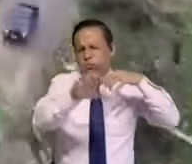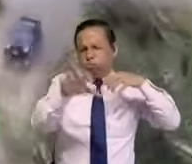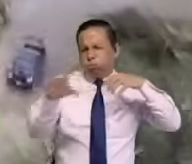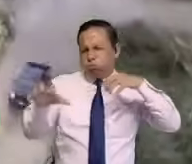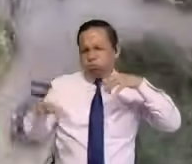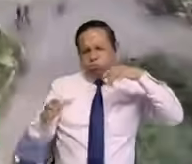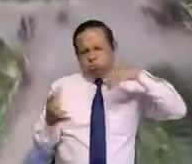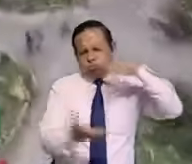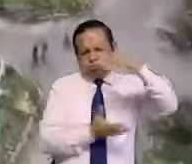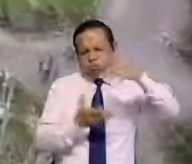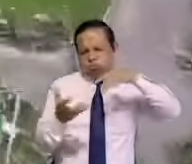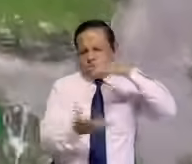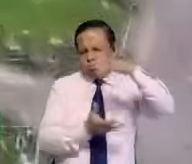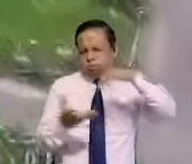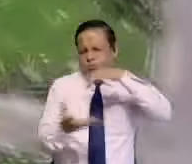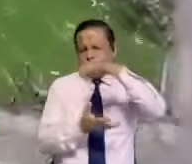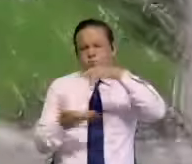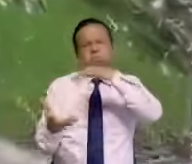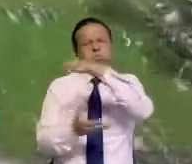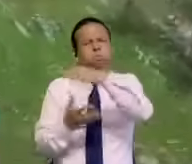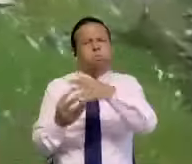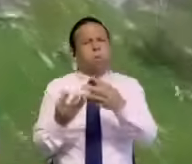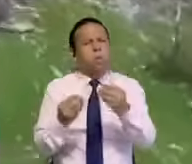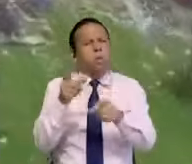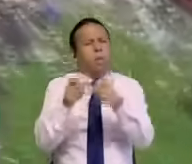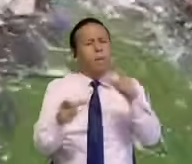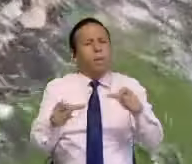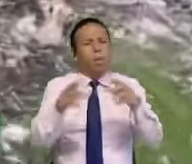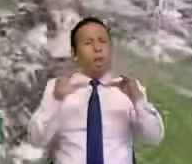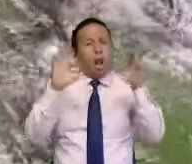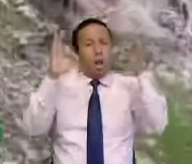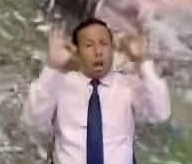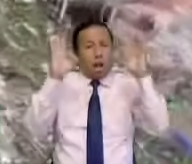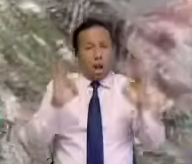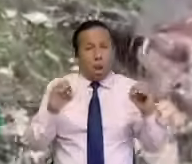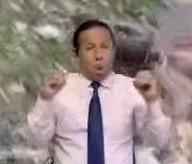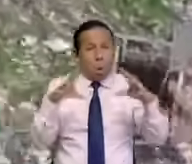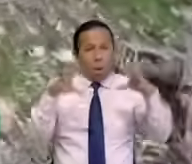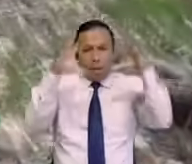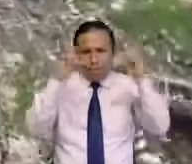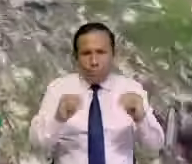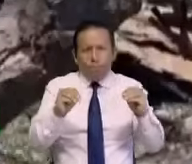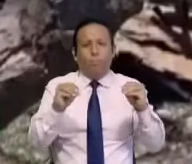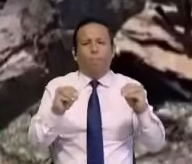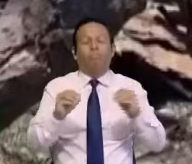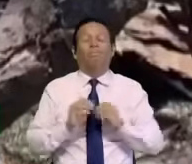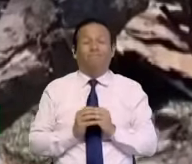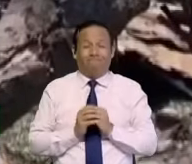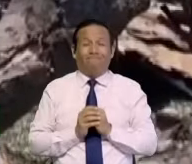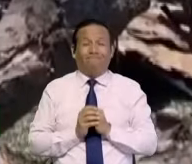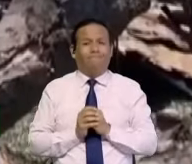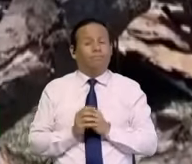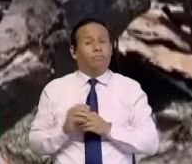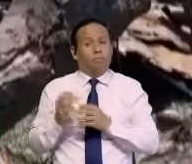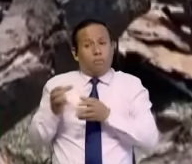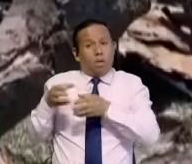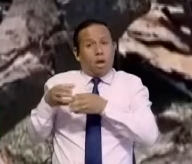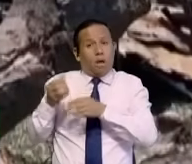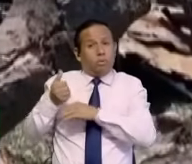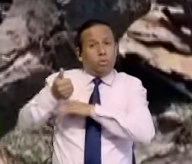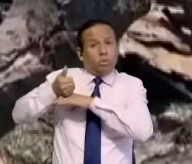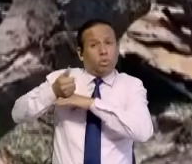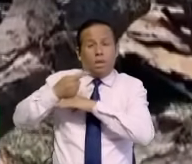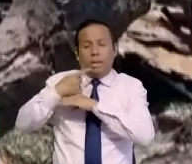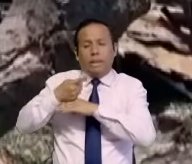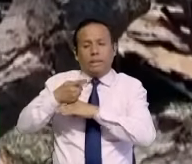donde dejaron a decenas de miles de personas sin electricidad entre los dos estados. Según el servicio meteorológico, se espera que el